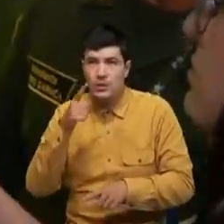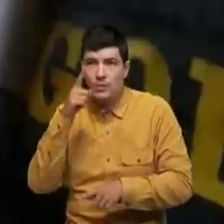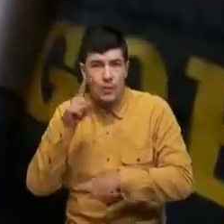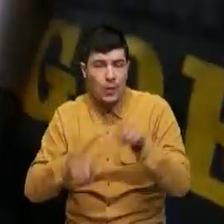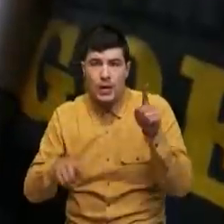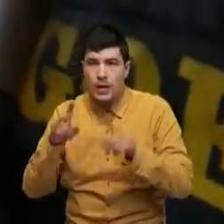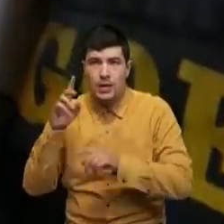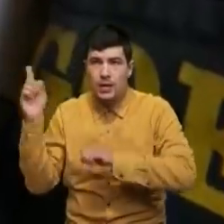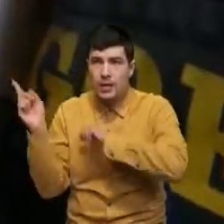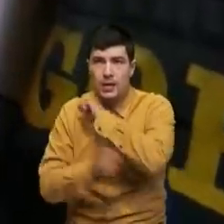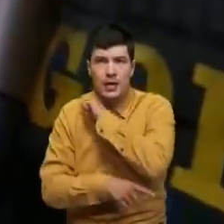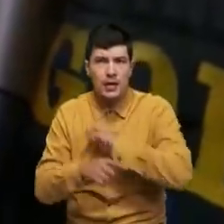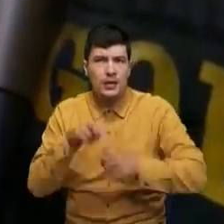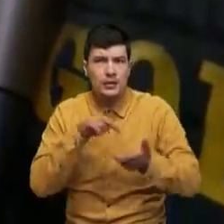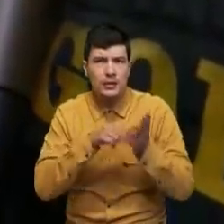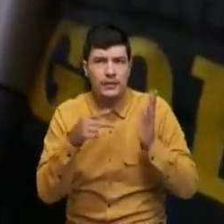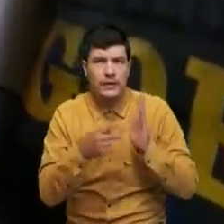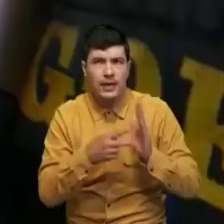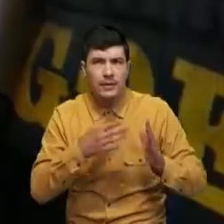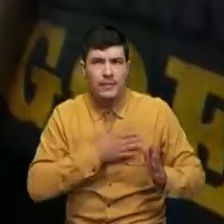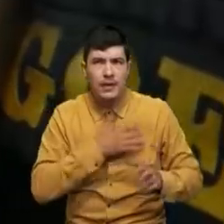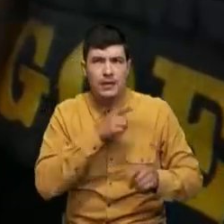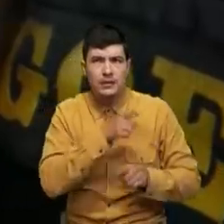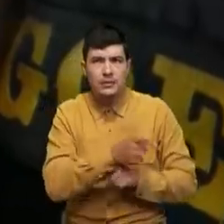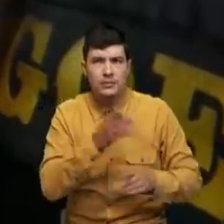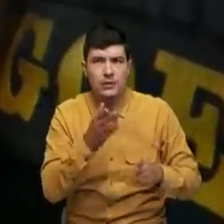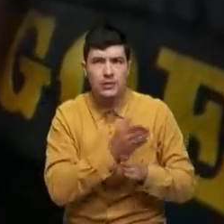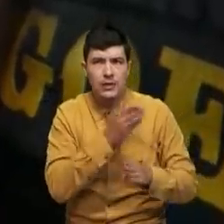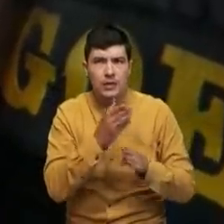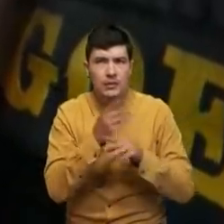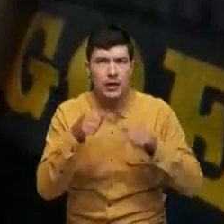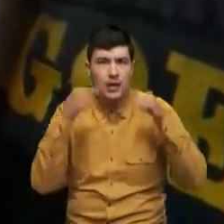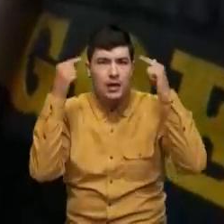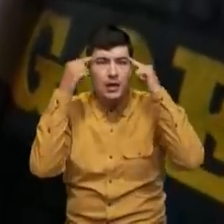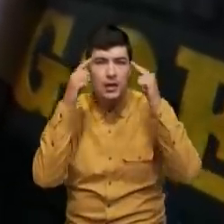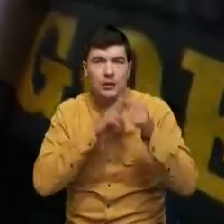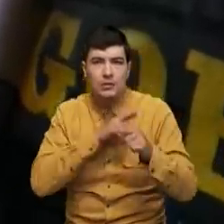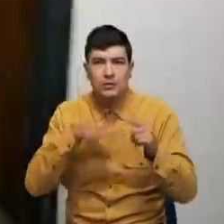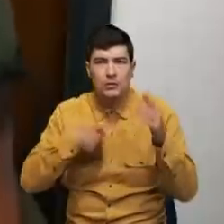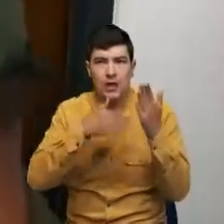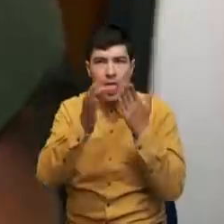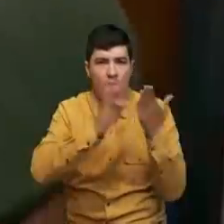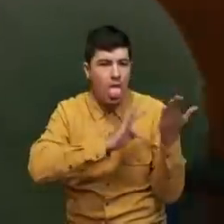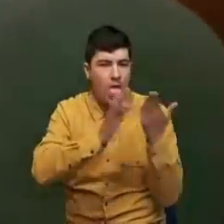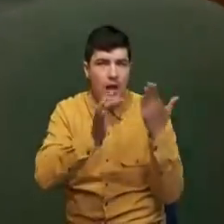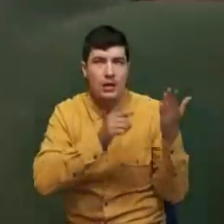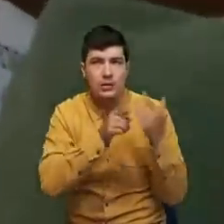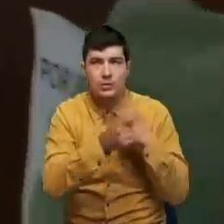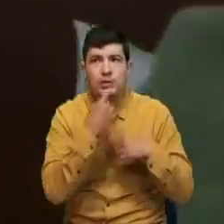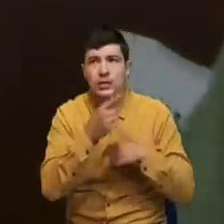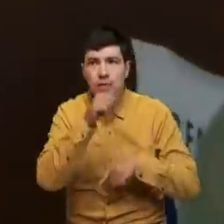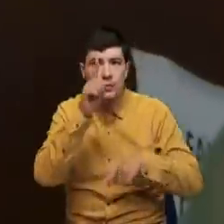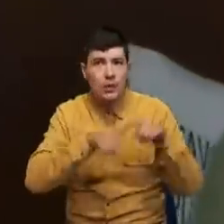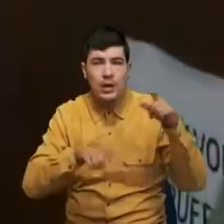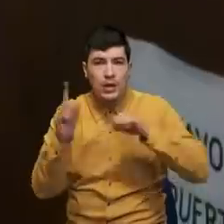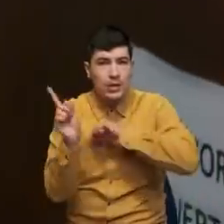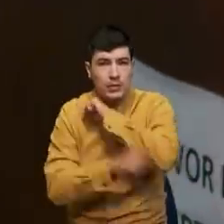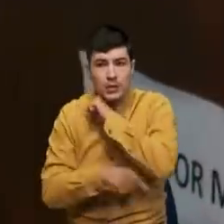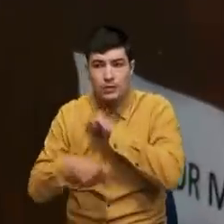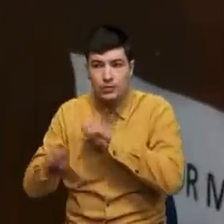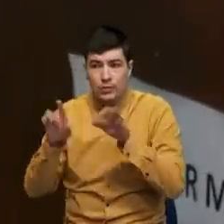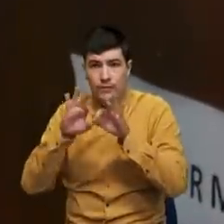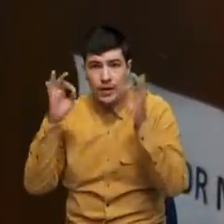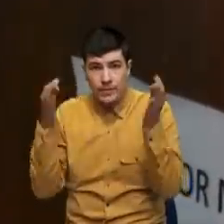Para mí es un trastorno mental y entonces vamos a escribir la tesis de la inimputabilidad. Según la familia, Juan